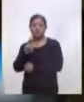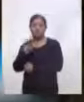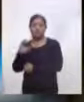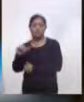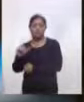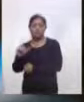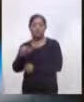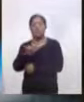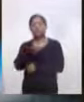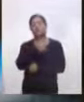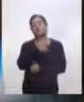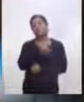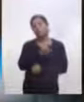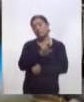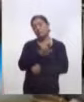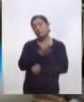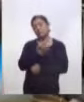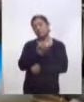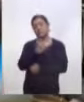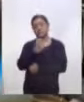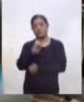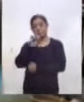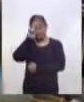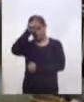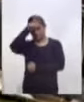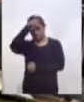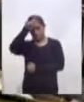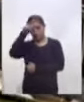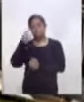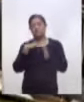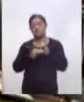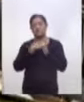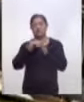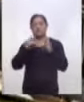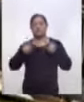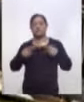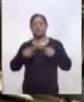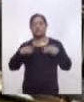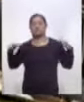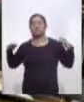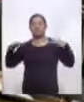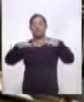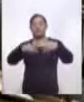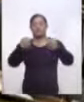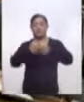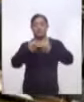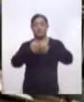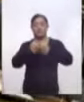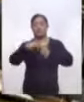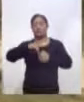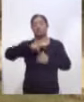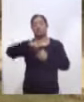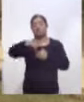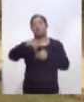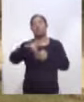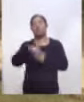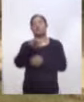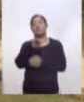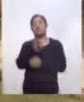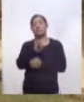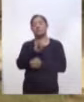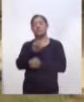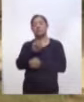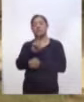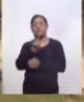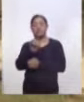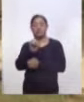Los rostros denotan desesperación. Miles de refugiados han llegado a la frontera greco-turca, a la localidad de Edirne. Muchos